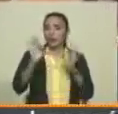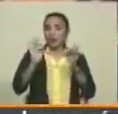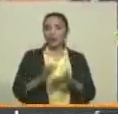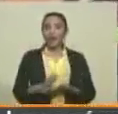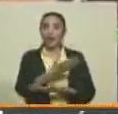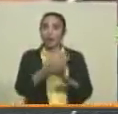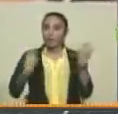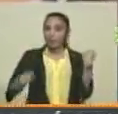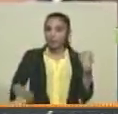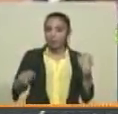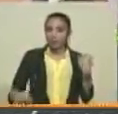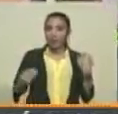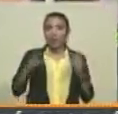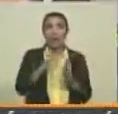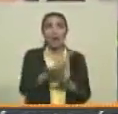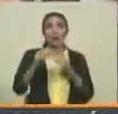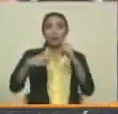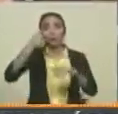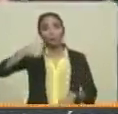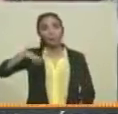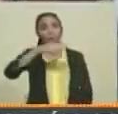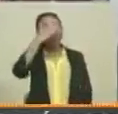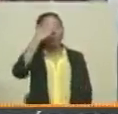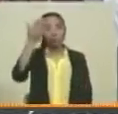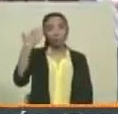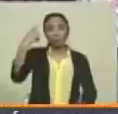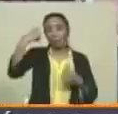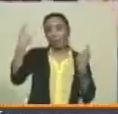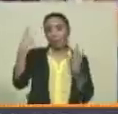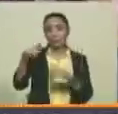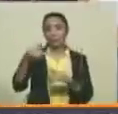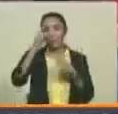pueblo se olvidaba, lo tiraban para un lado.